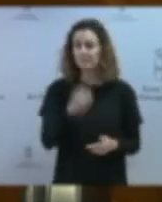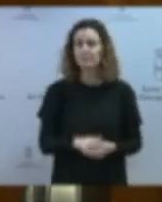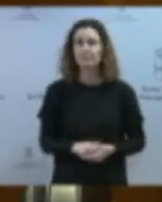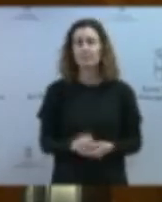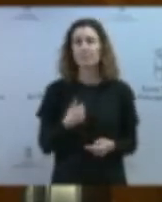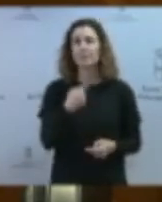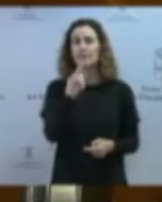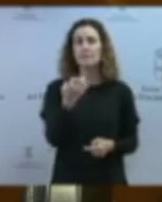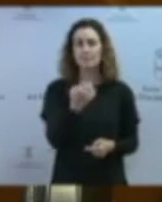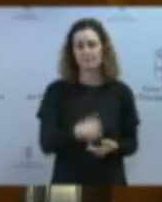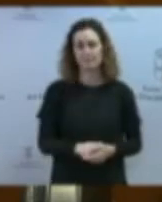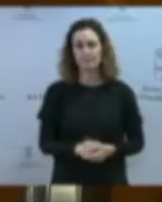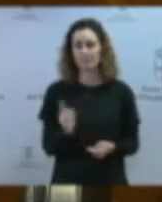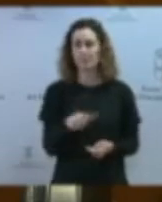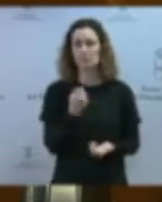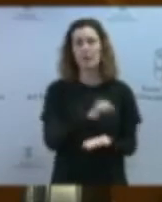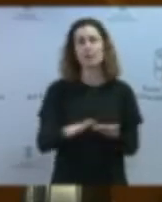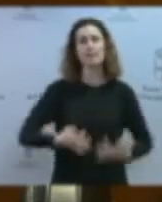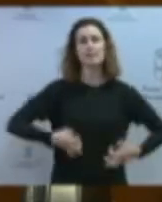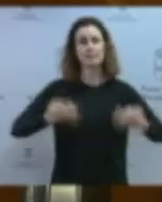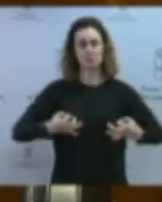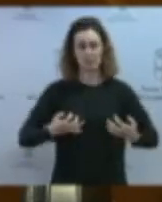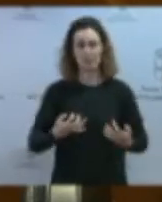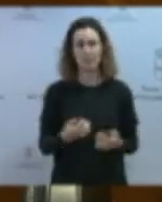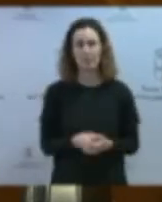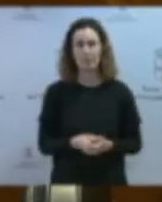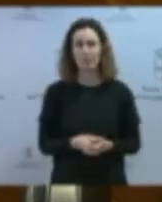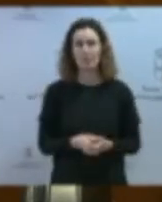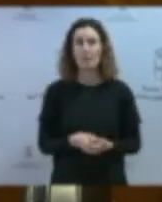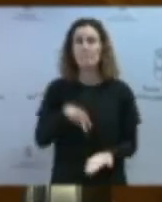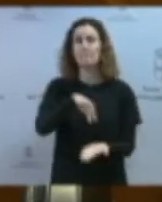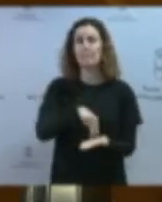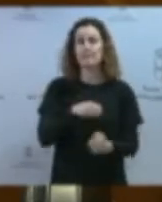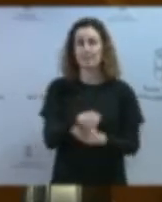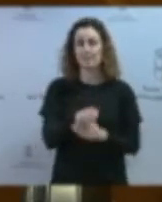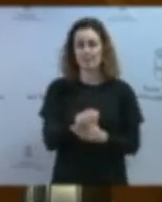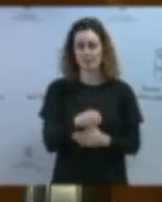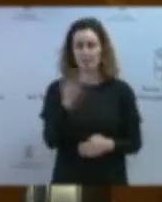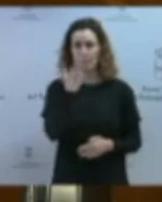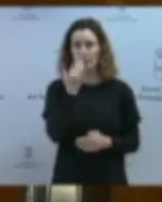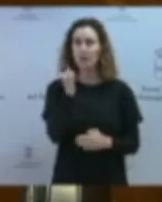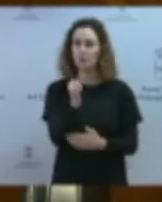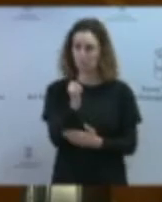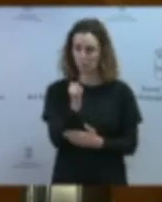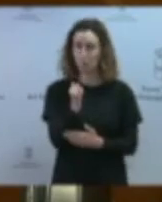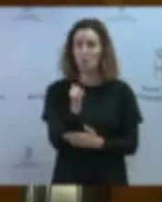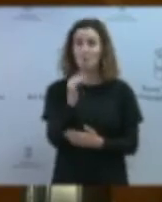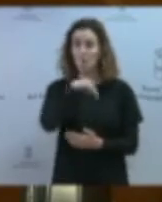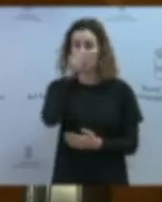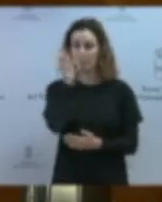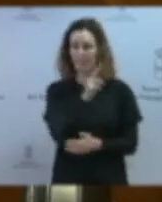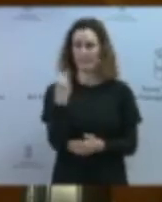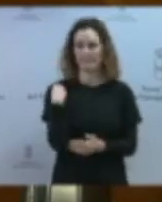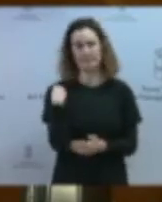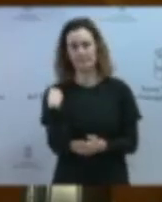seguridad, vamos a garantizar la presencialidad, que es una reivindicación de los padres y madres. Vamos a garantizar, en este sentido, la